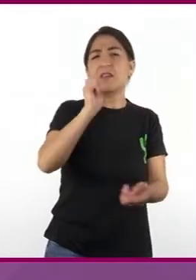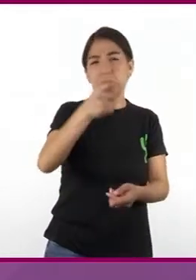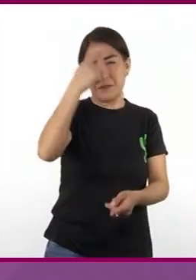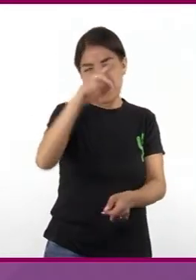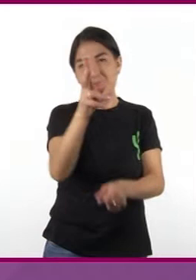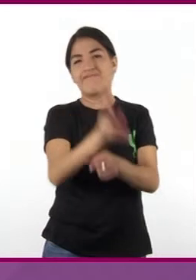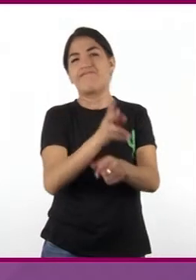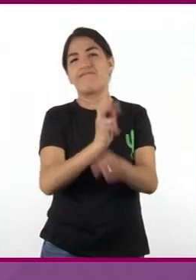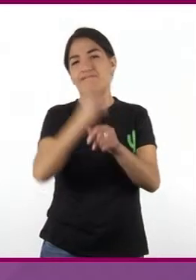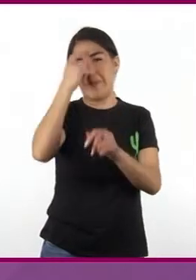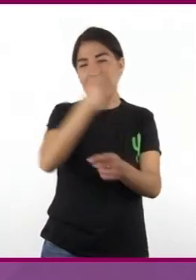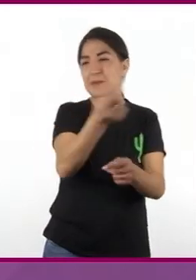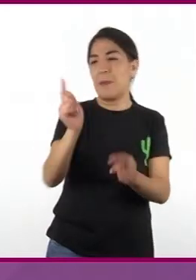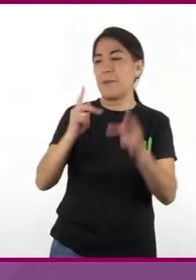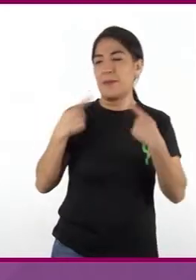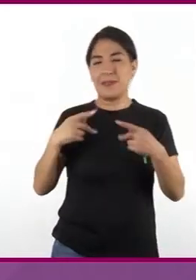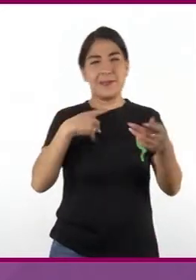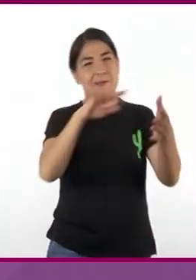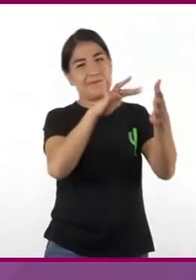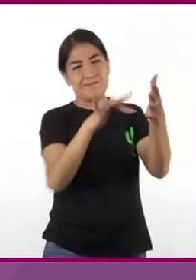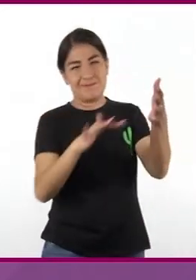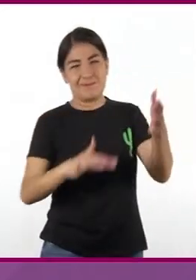invita a su lectura.